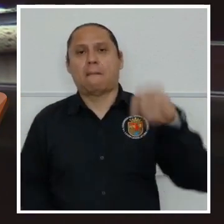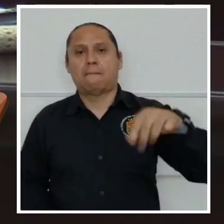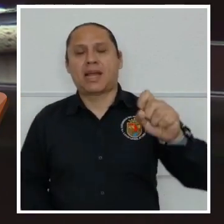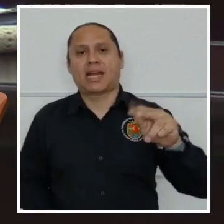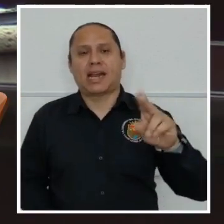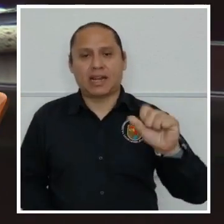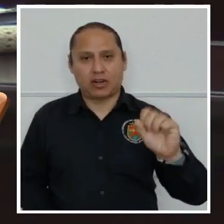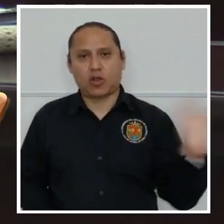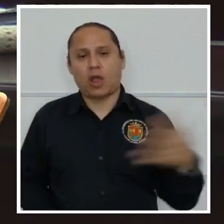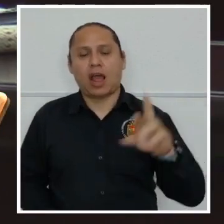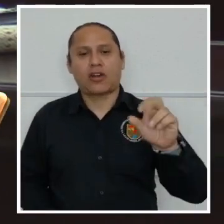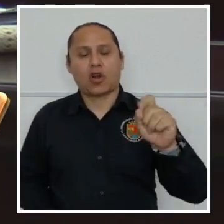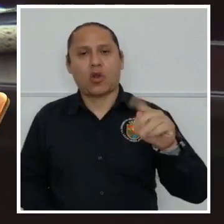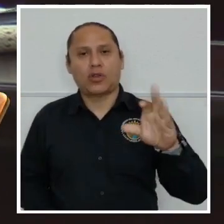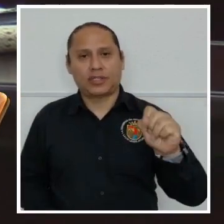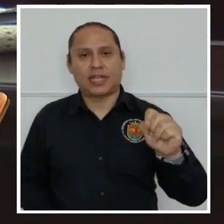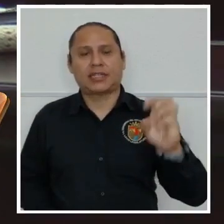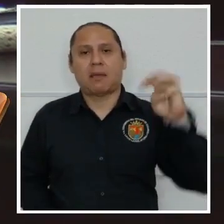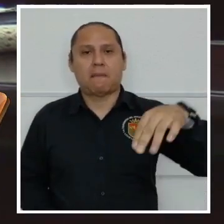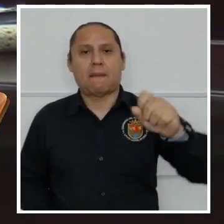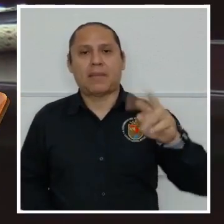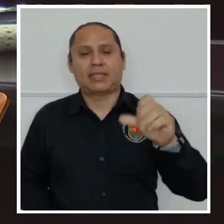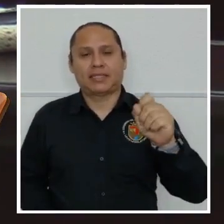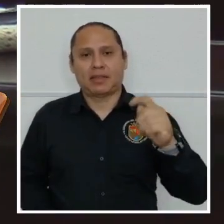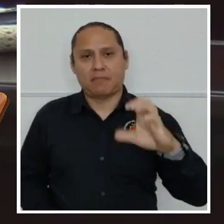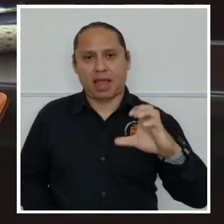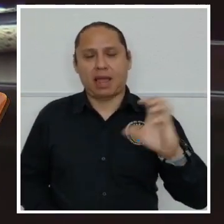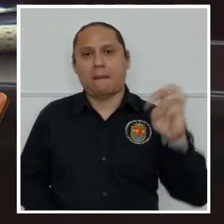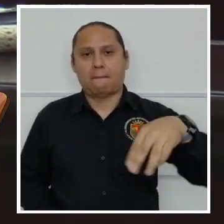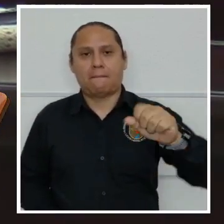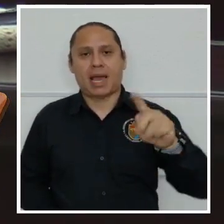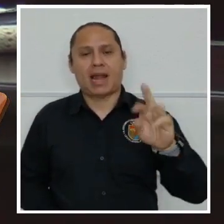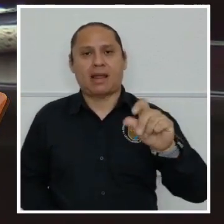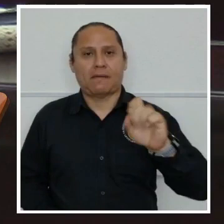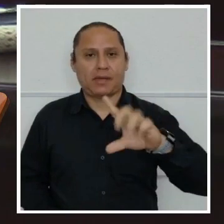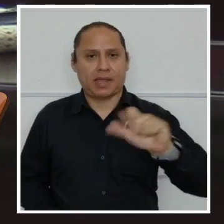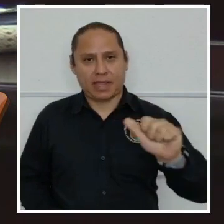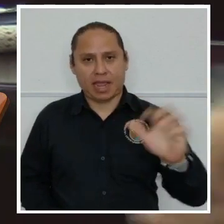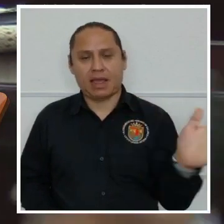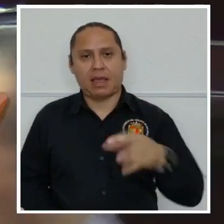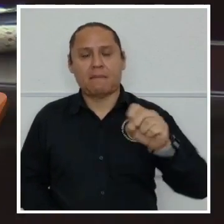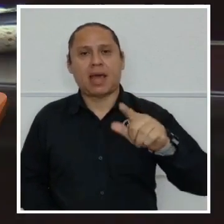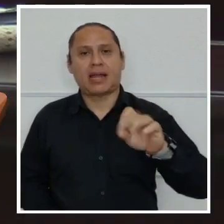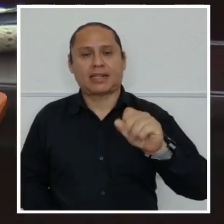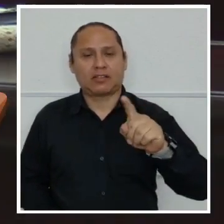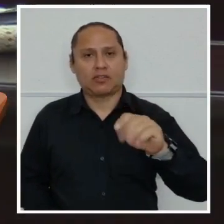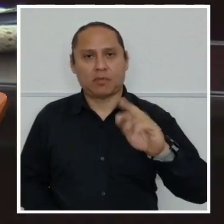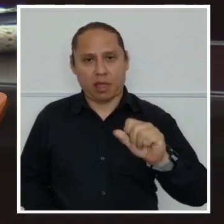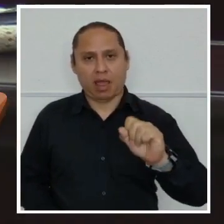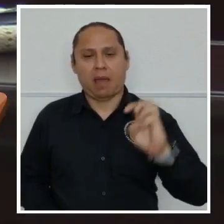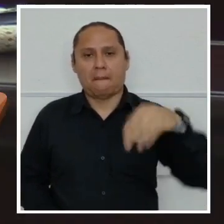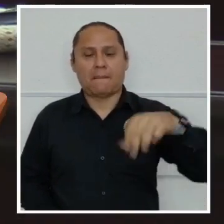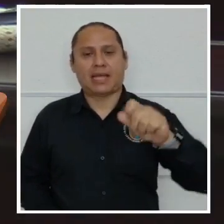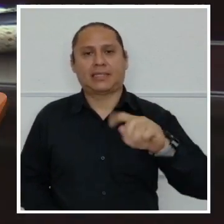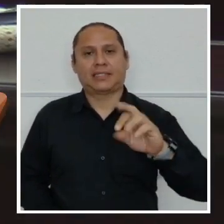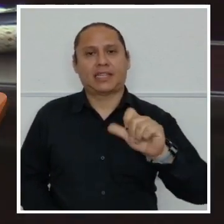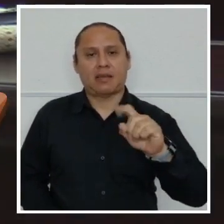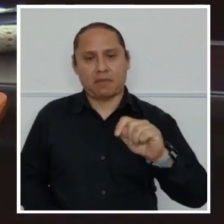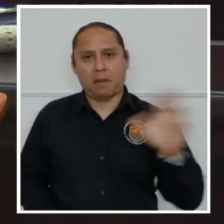Las Rosas, Mapastepec, Maravilla Tenejapa, Marqués de Comillas, Mazapa de